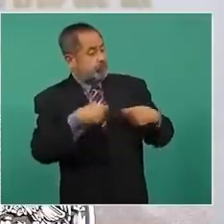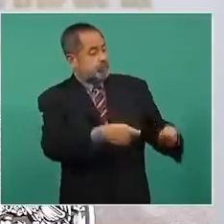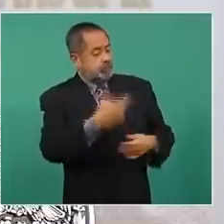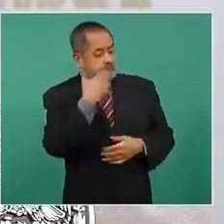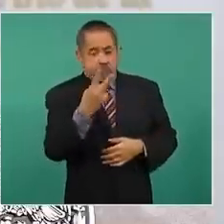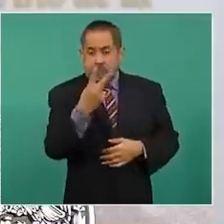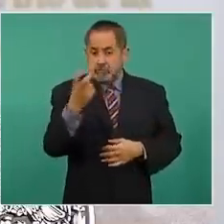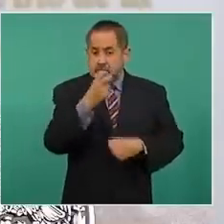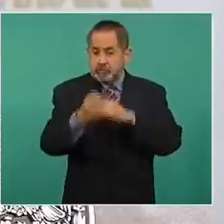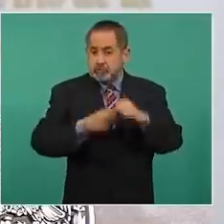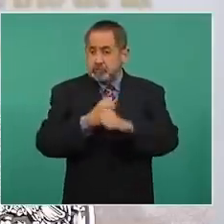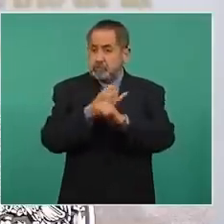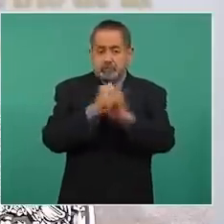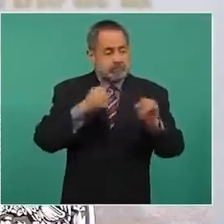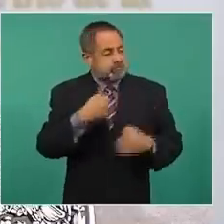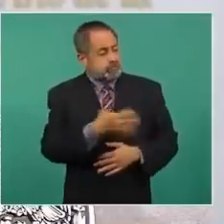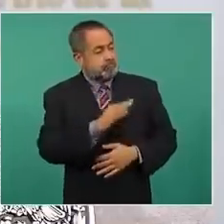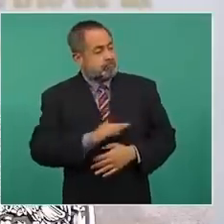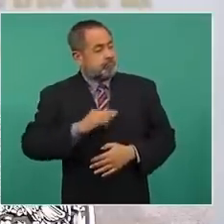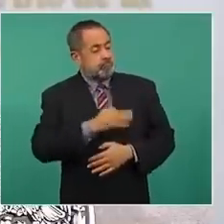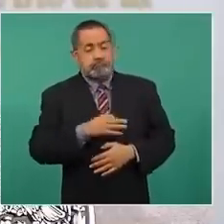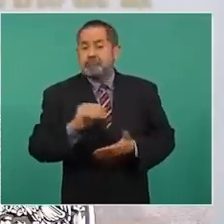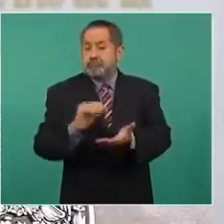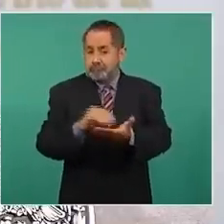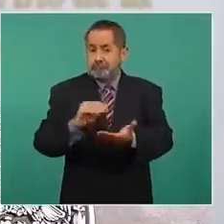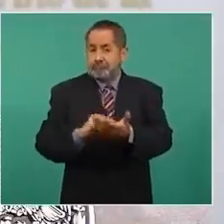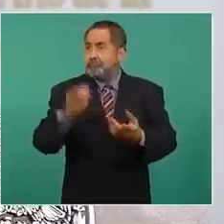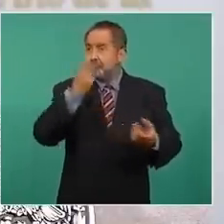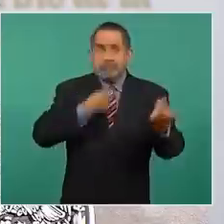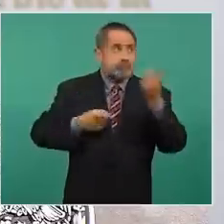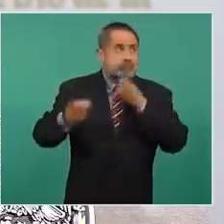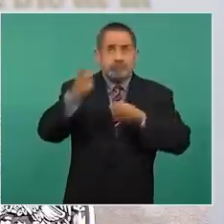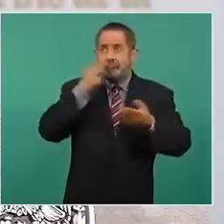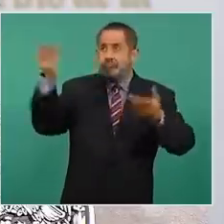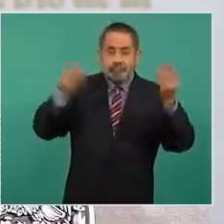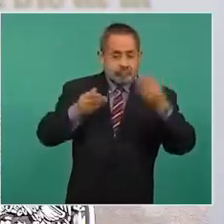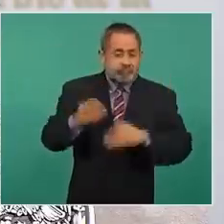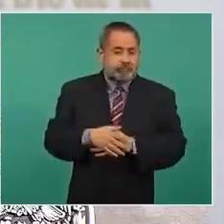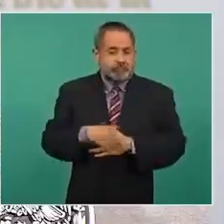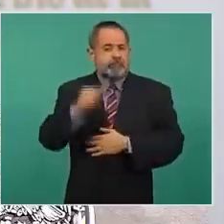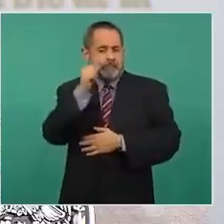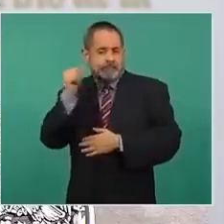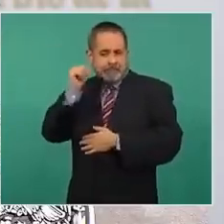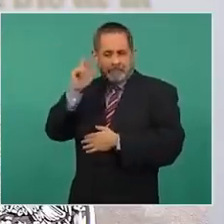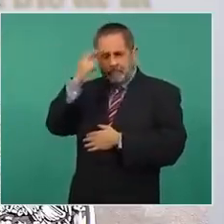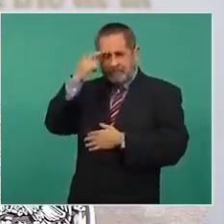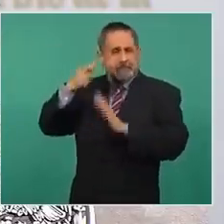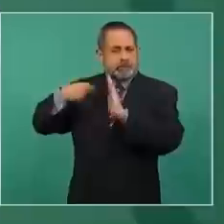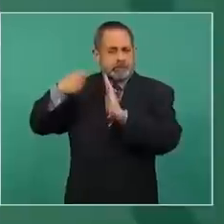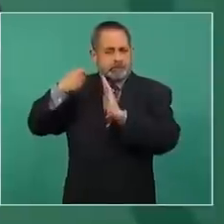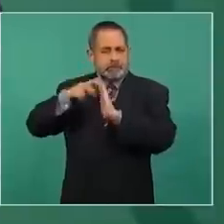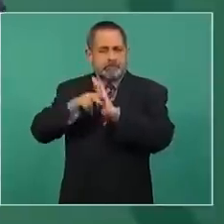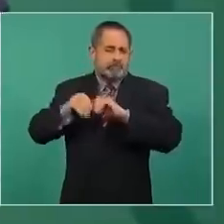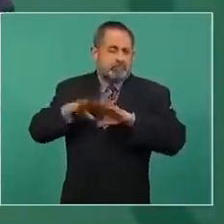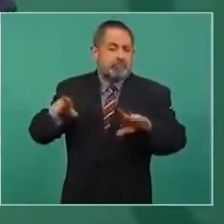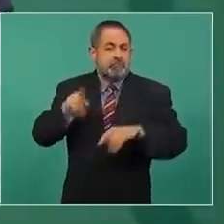nuestra independencia ayer se dio a conocer un video como